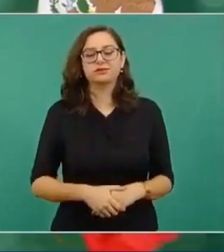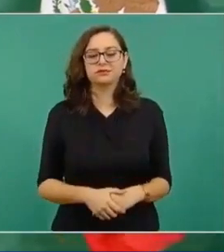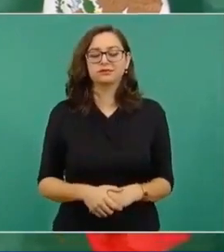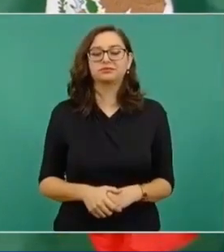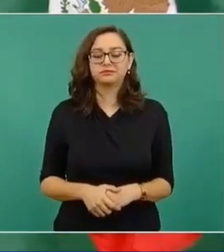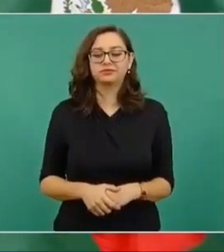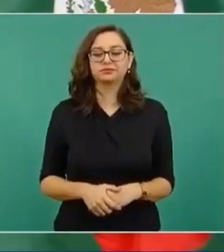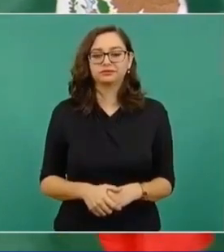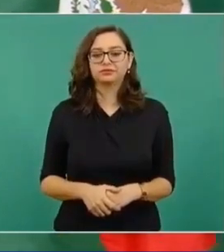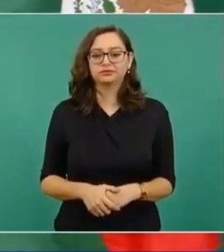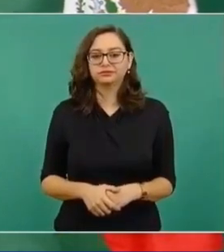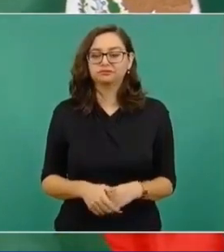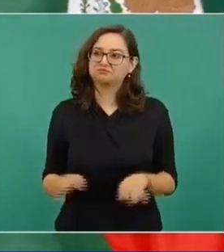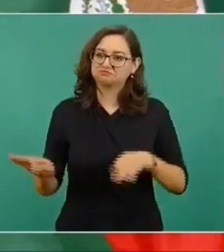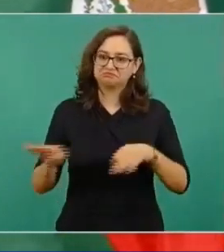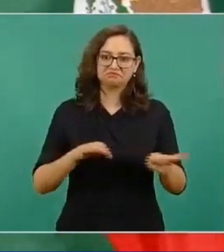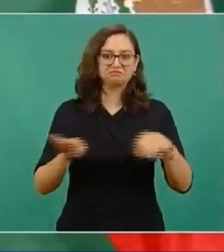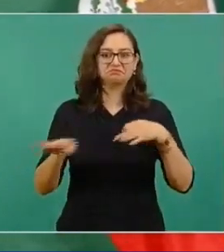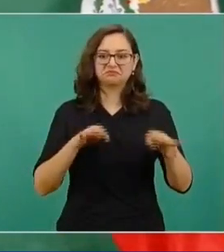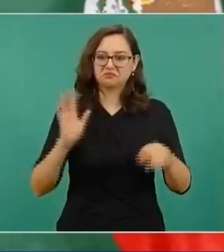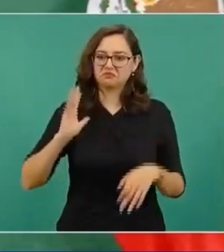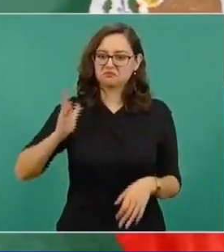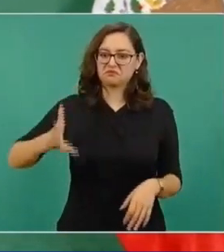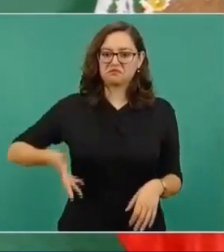por lo que hicieron.